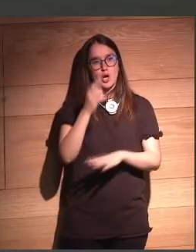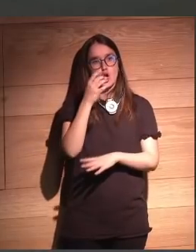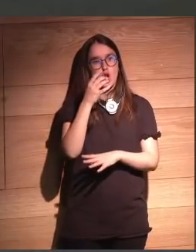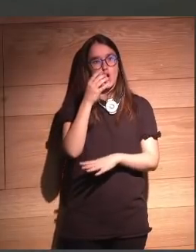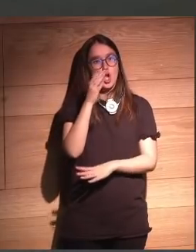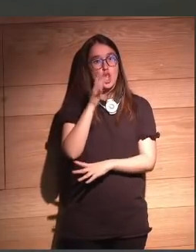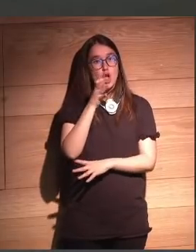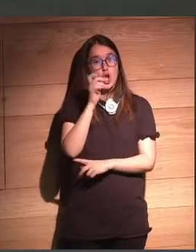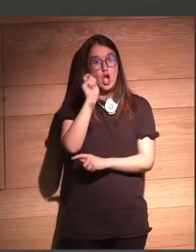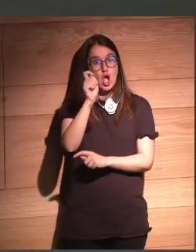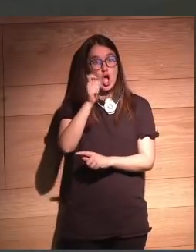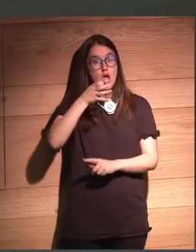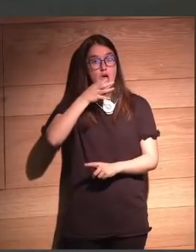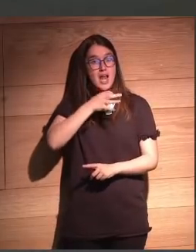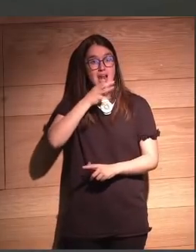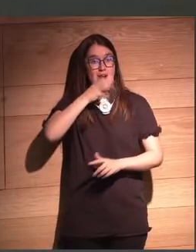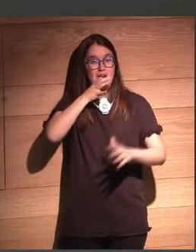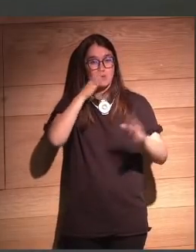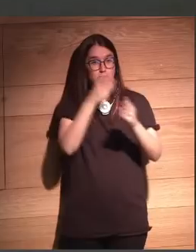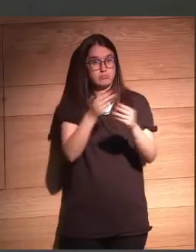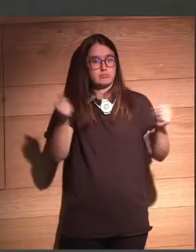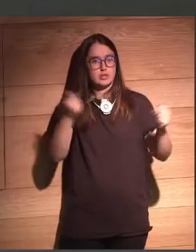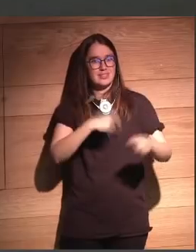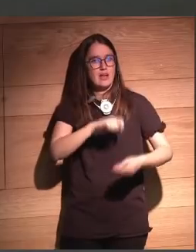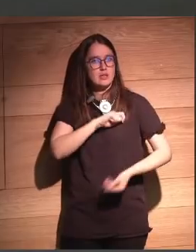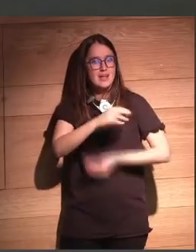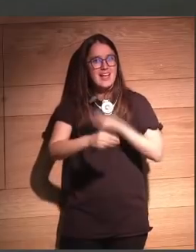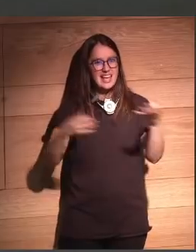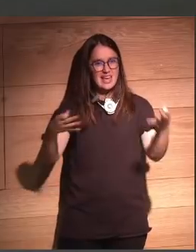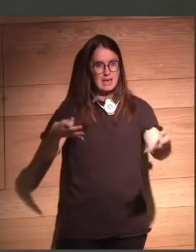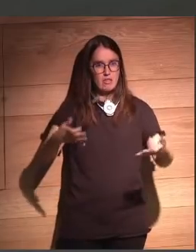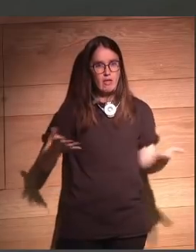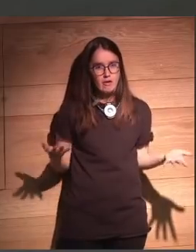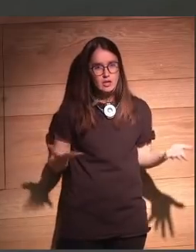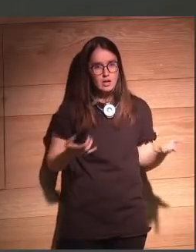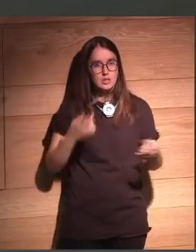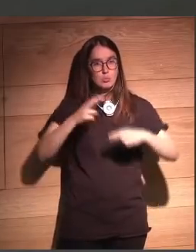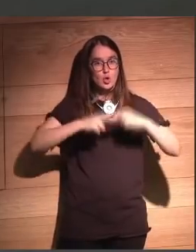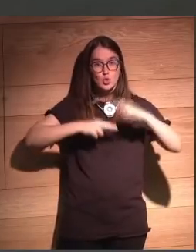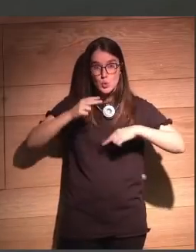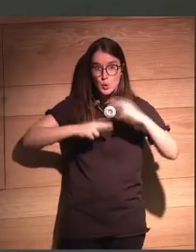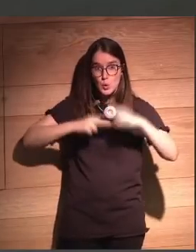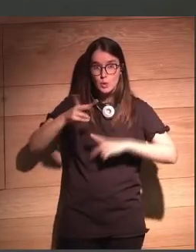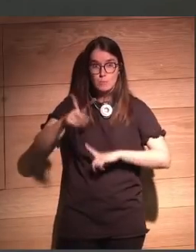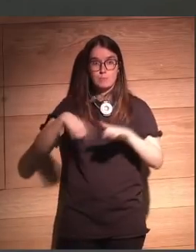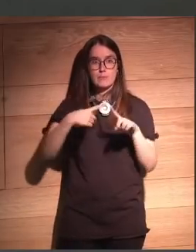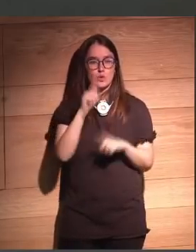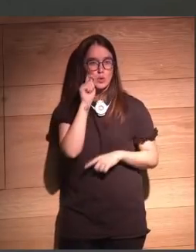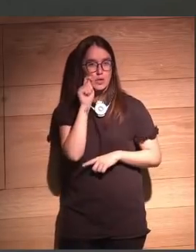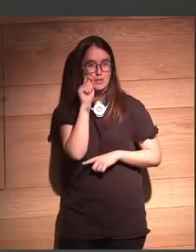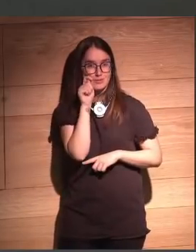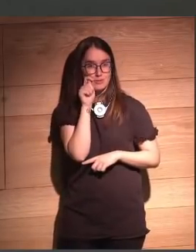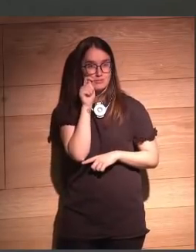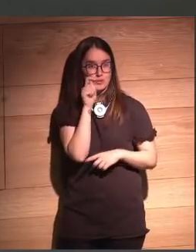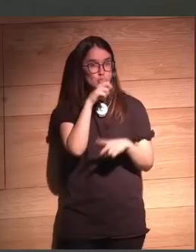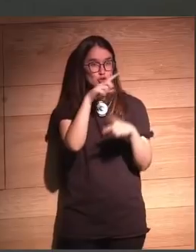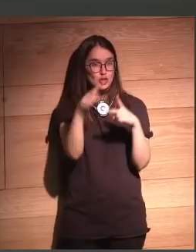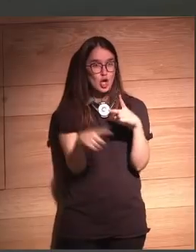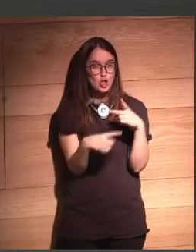olivos. Entonces, ¿a qué se dedica España? España se dedica a la construcción y al turismo, que son dos